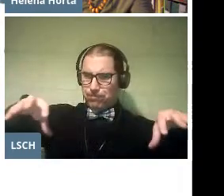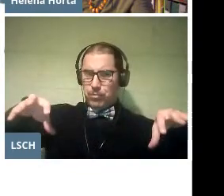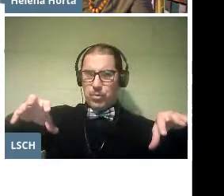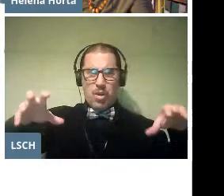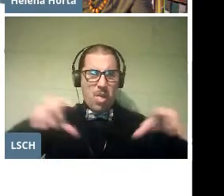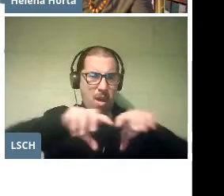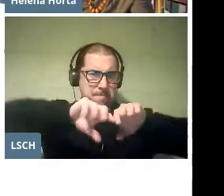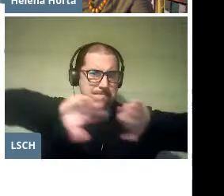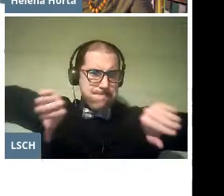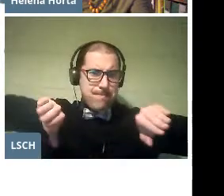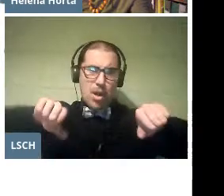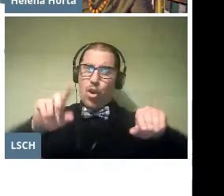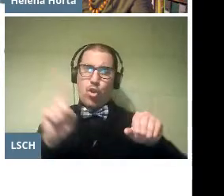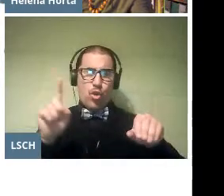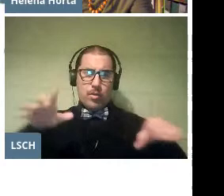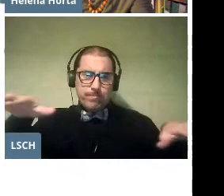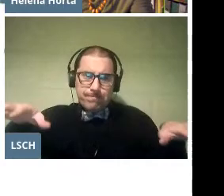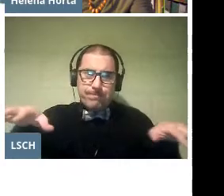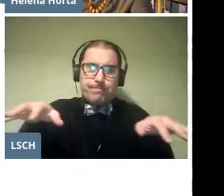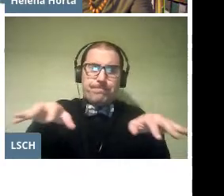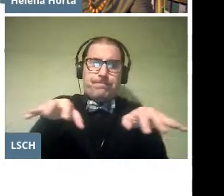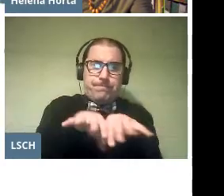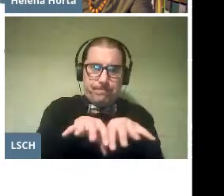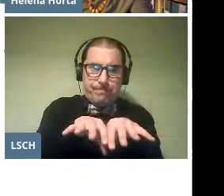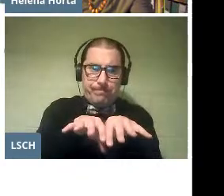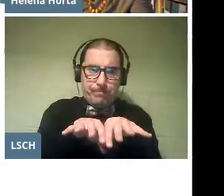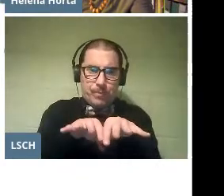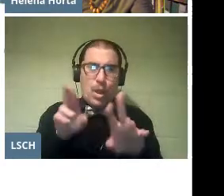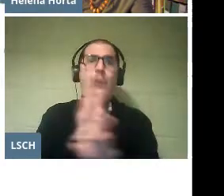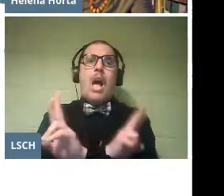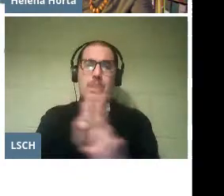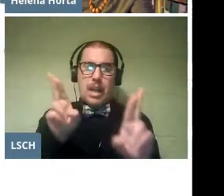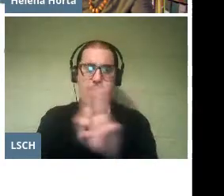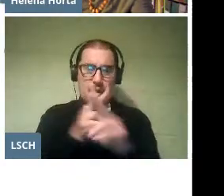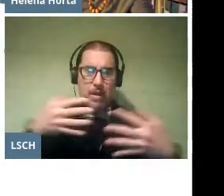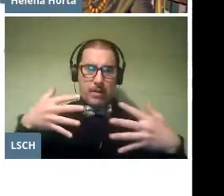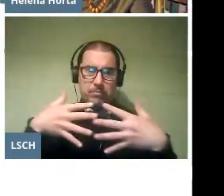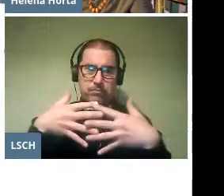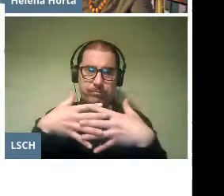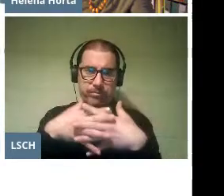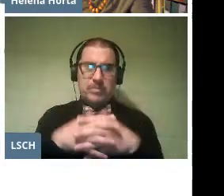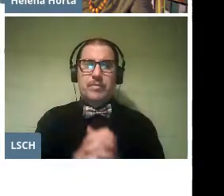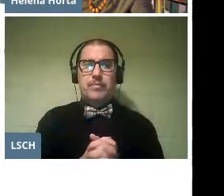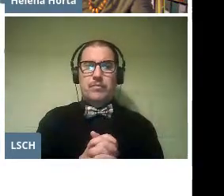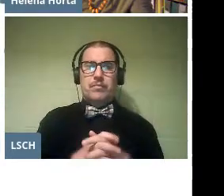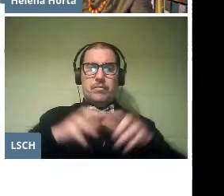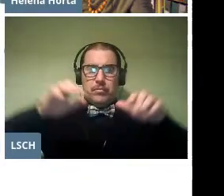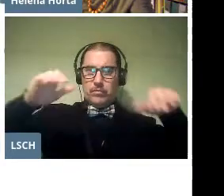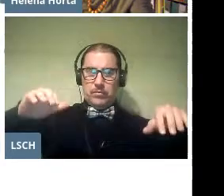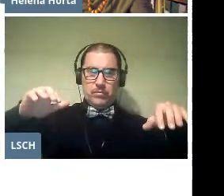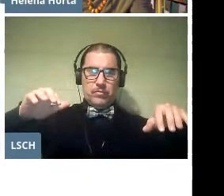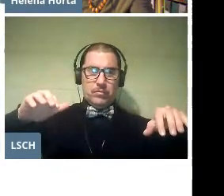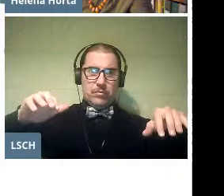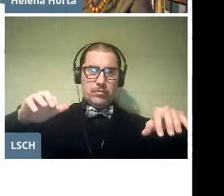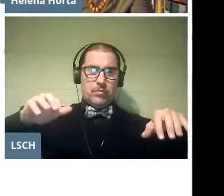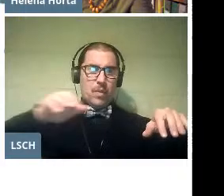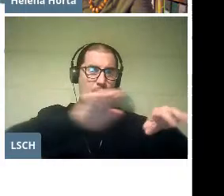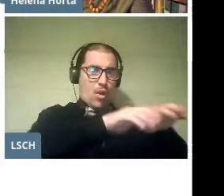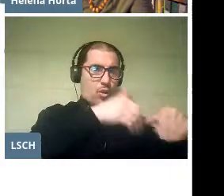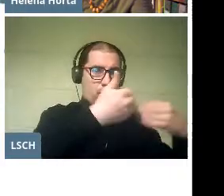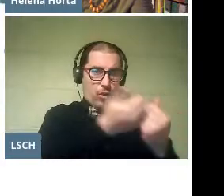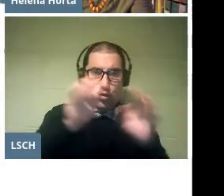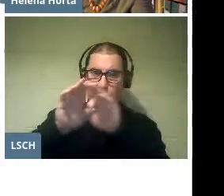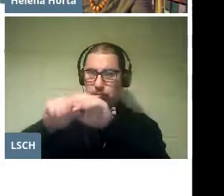independientes entre sí, por el contrario, dependían las unas de las otras, cada una conformaba un todo, que era la